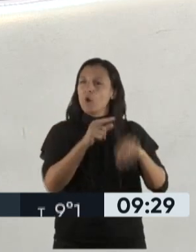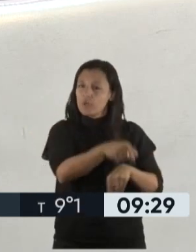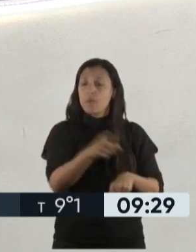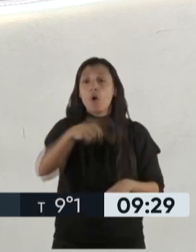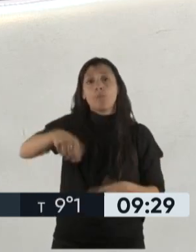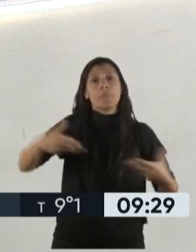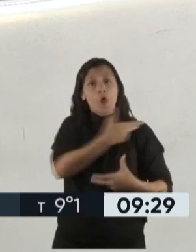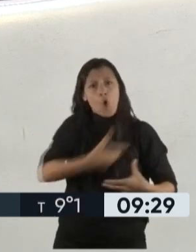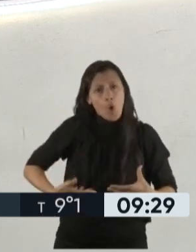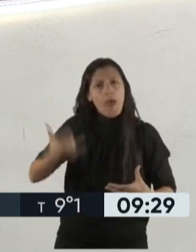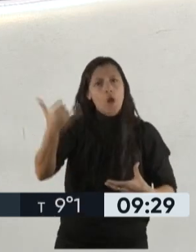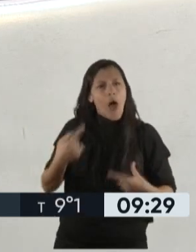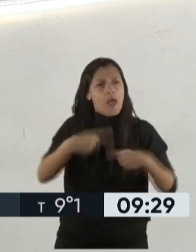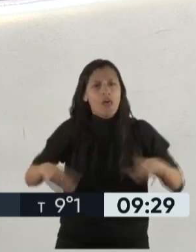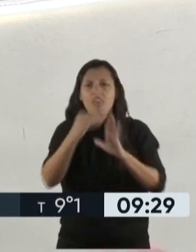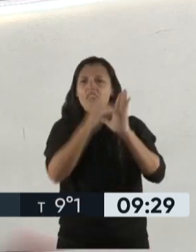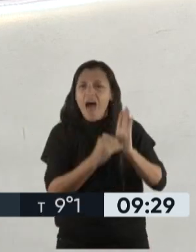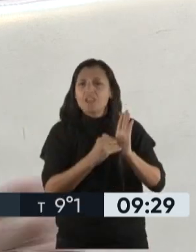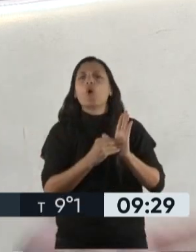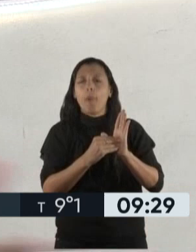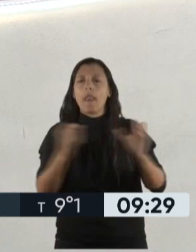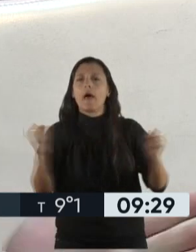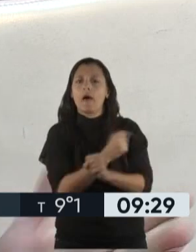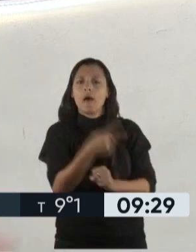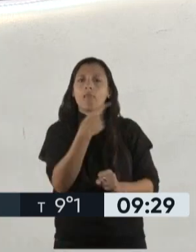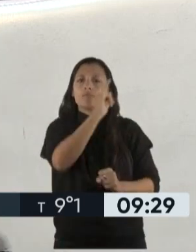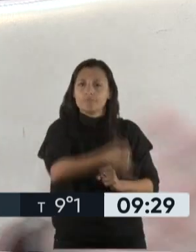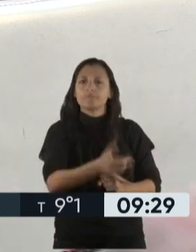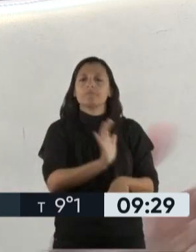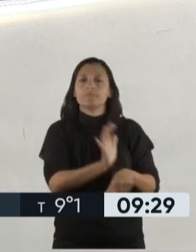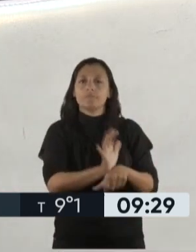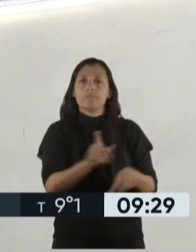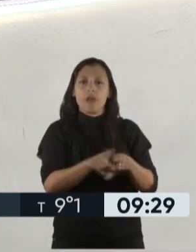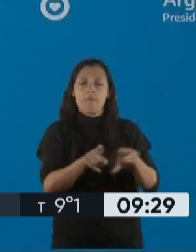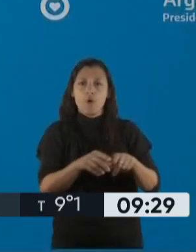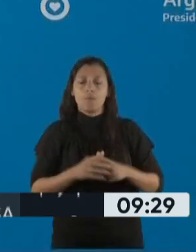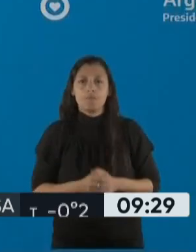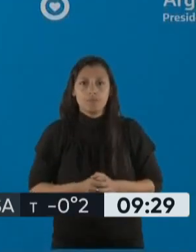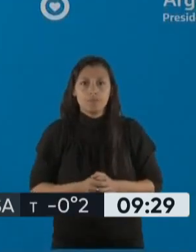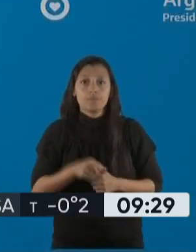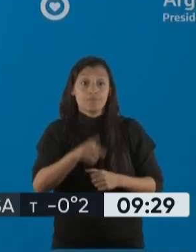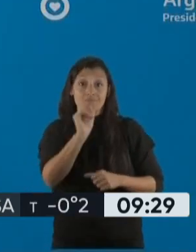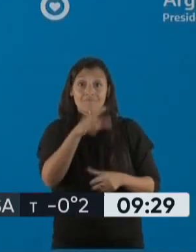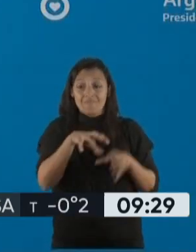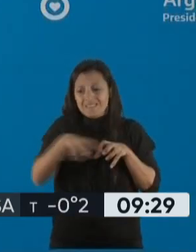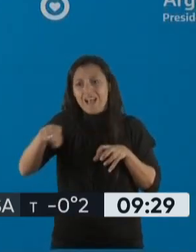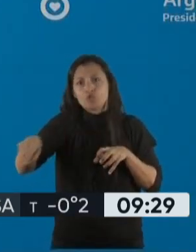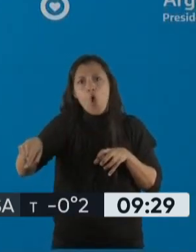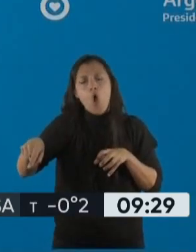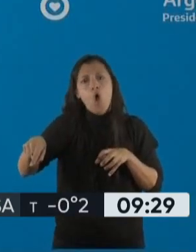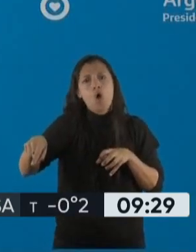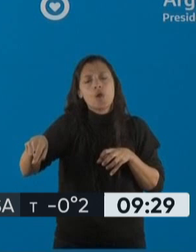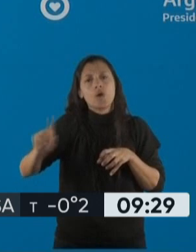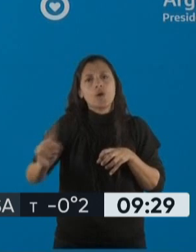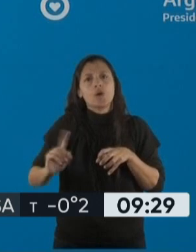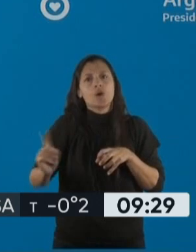tiene elementos o datos para afirmar que vamos a acordar, estancamiento en ese sector es aislado